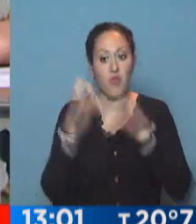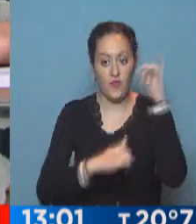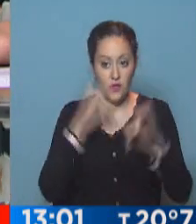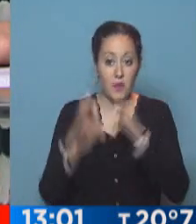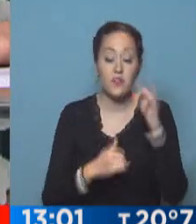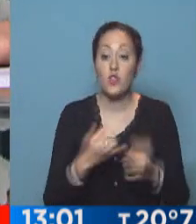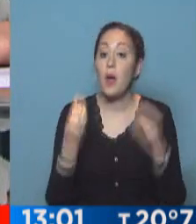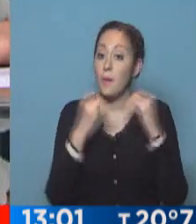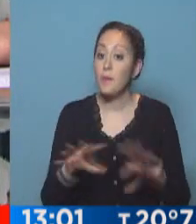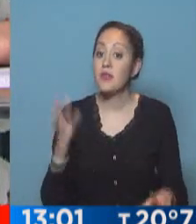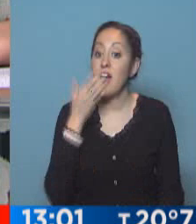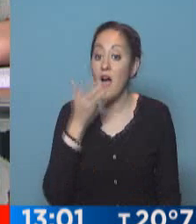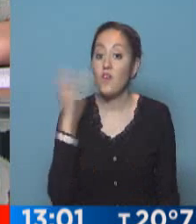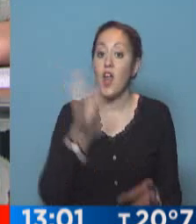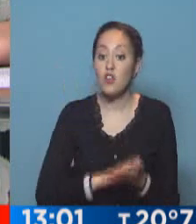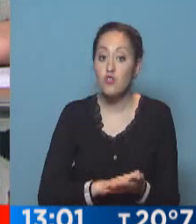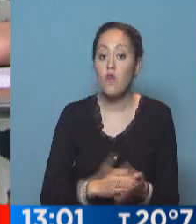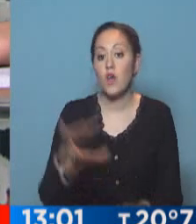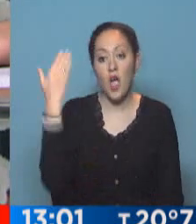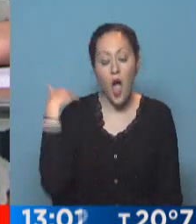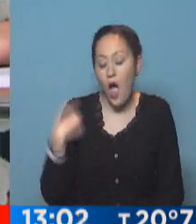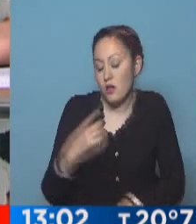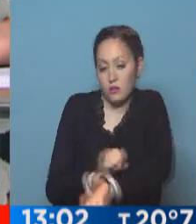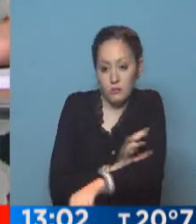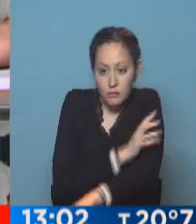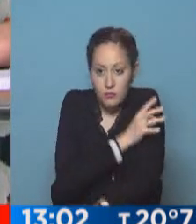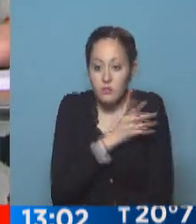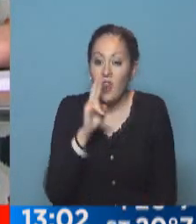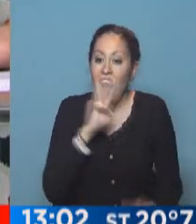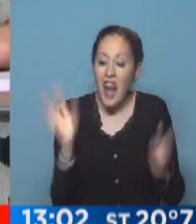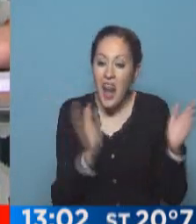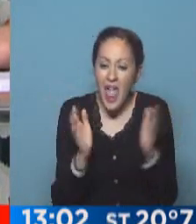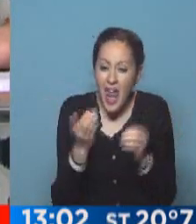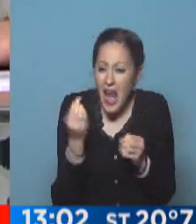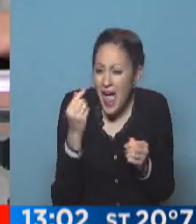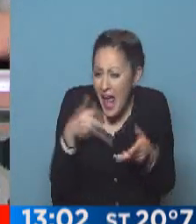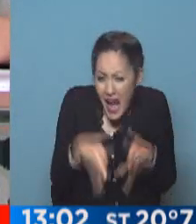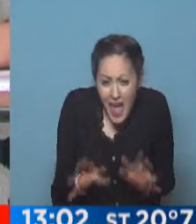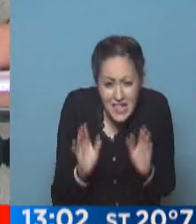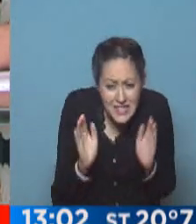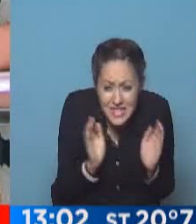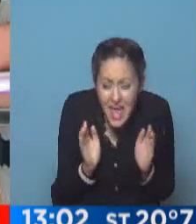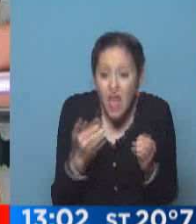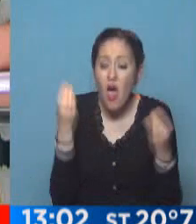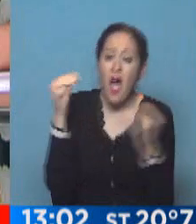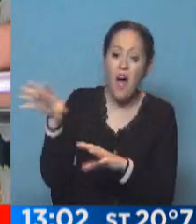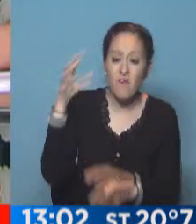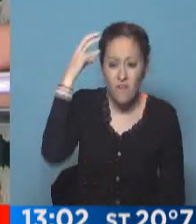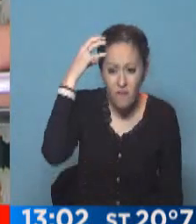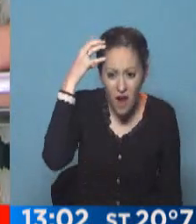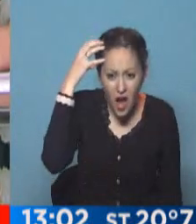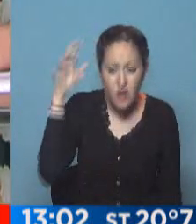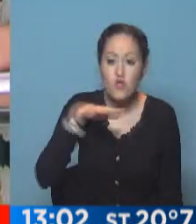y vamos a comenzar hablando del caso que hacer nos conmocionó esta beba recién nacida abandonada en un baño de una estación de servicio en